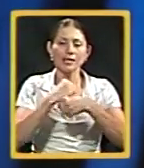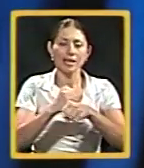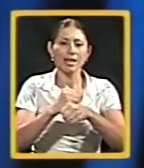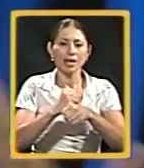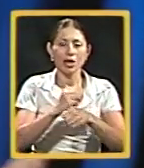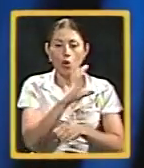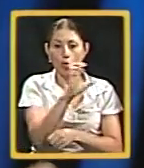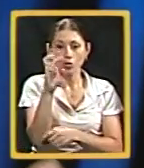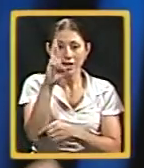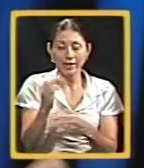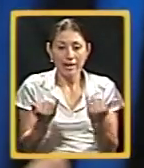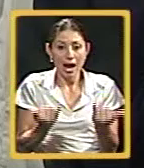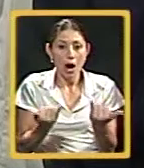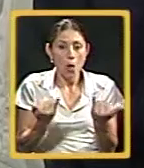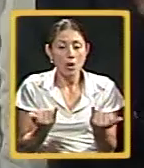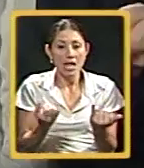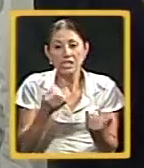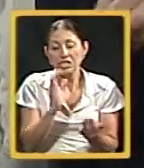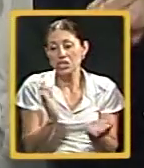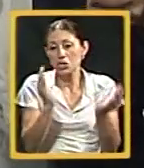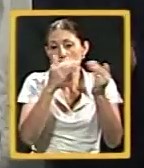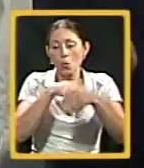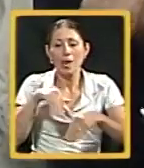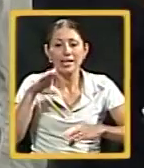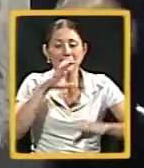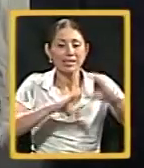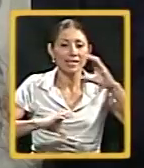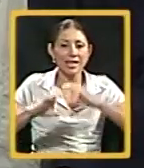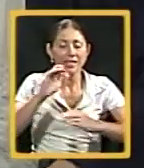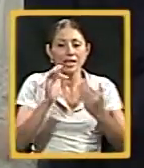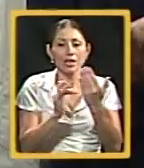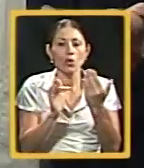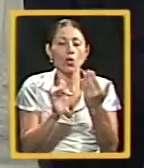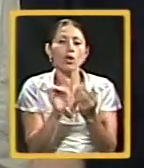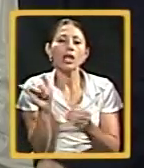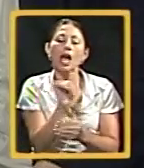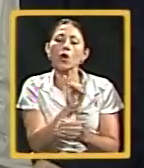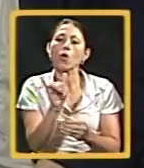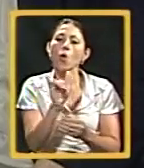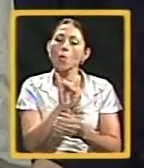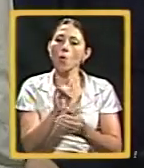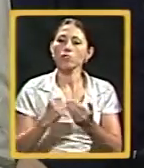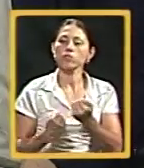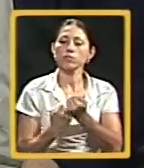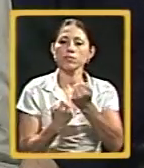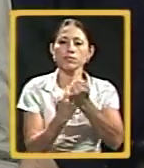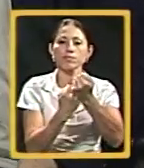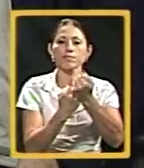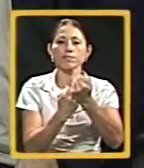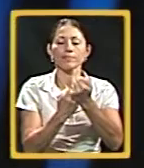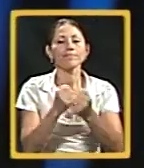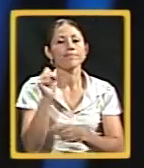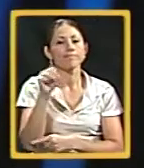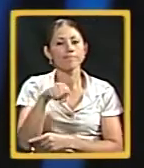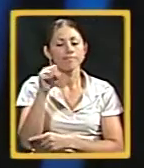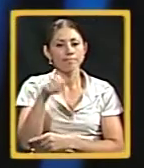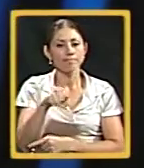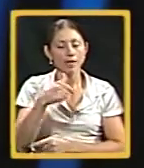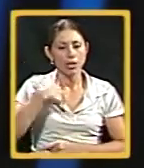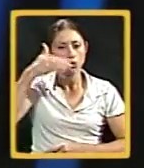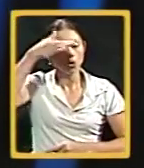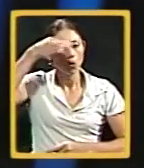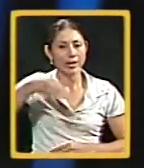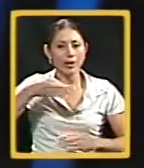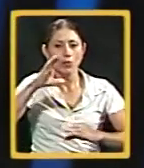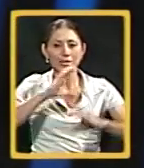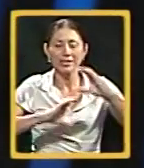XXI si la ciencia y la tecnología no es nuestra gran bandera, me parece a mí. Así es. Yo creo que la